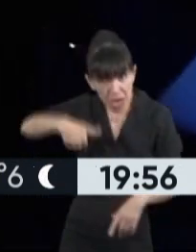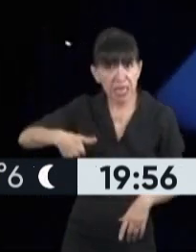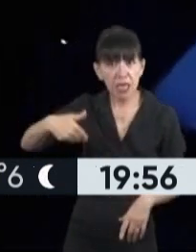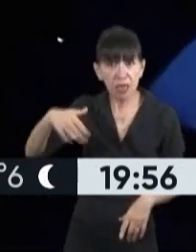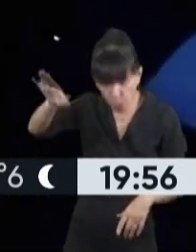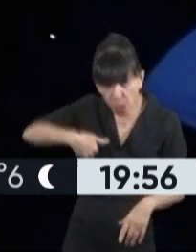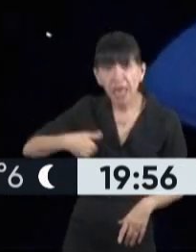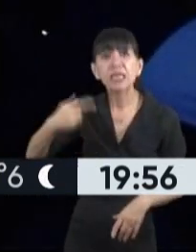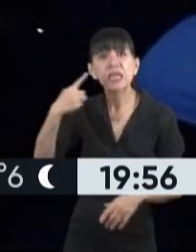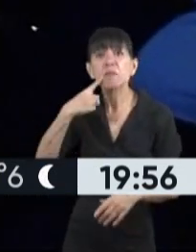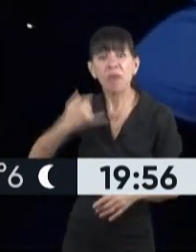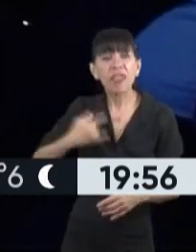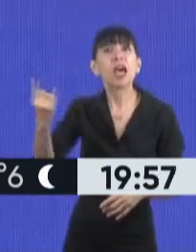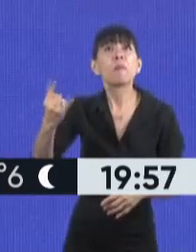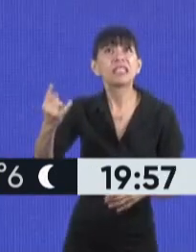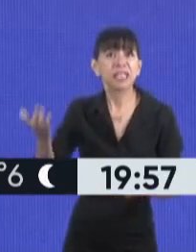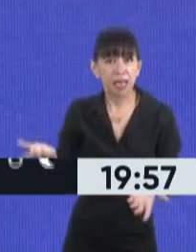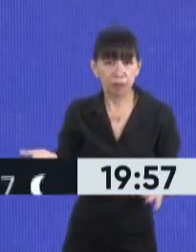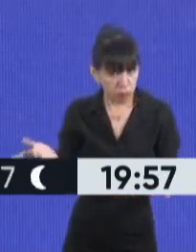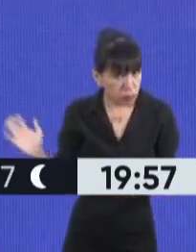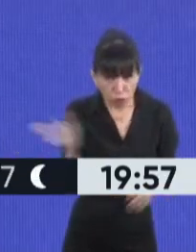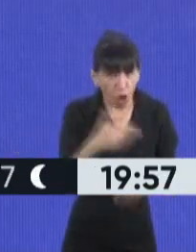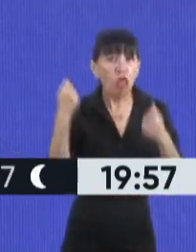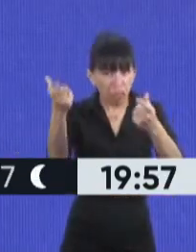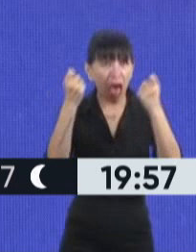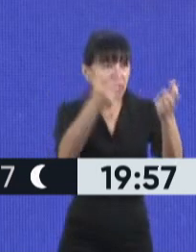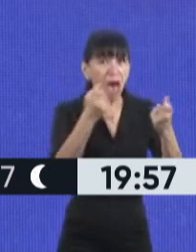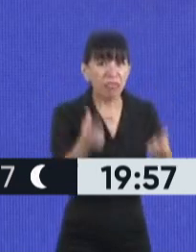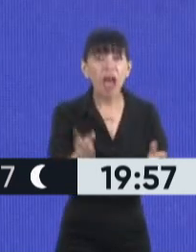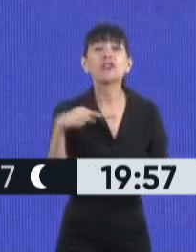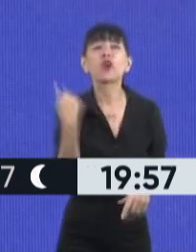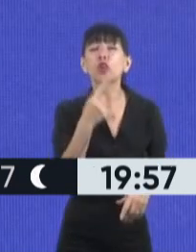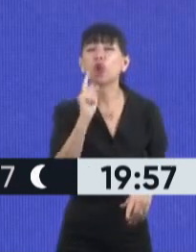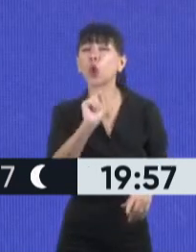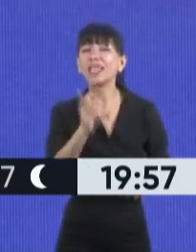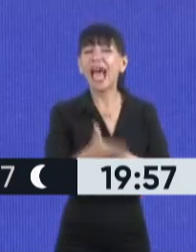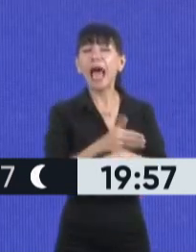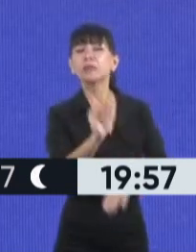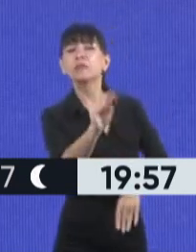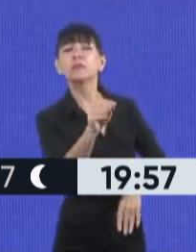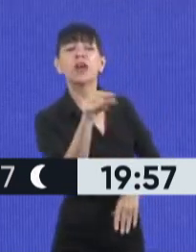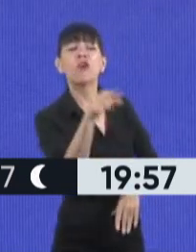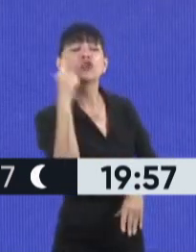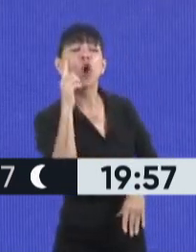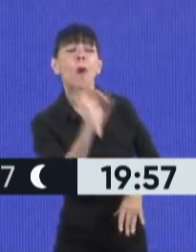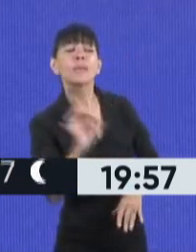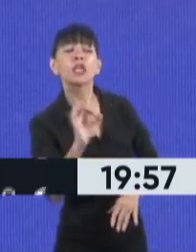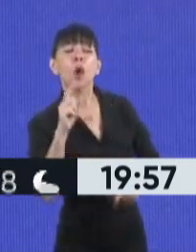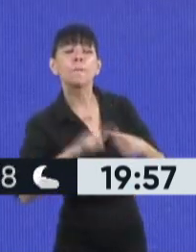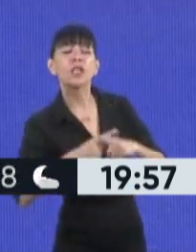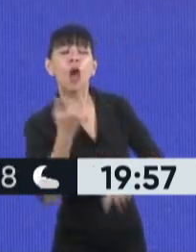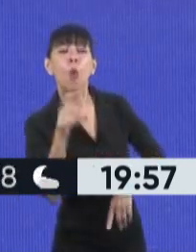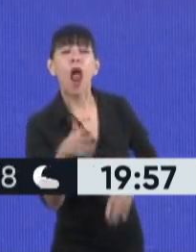Y a ninguno le preguntamos de qué partido político era, de cómo pensaba, si nos iba a votar las leyes o iba a dejar de votarnos.